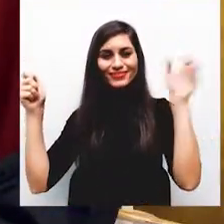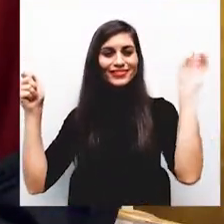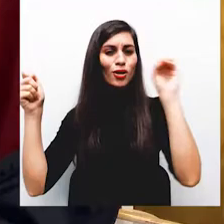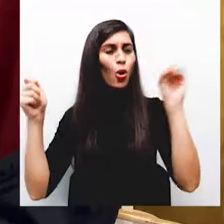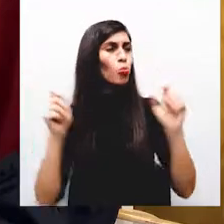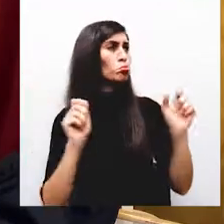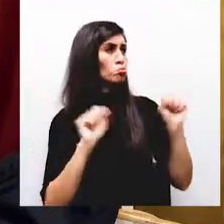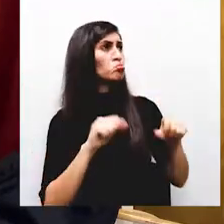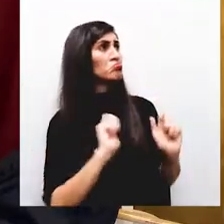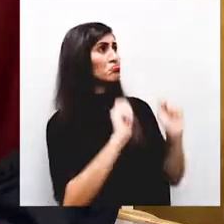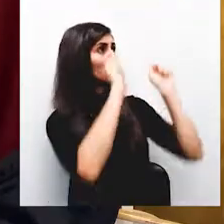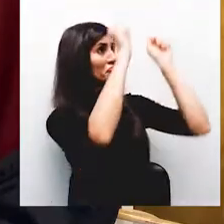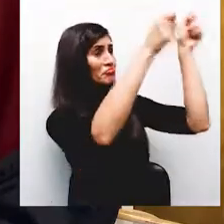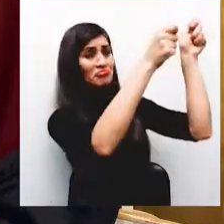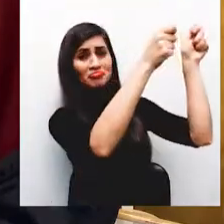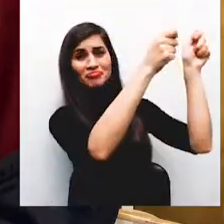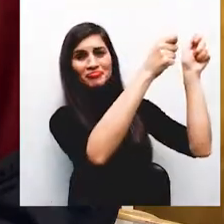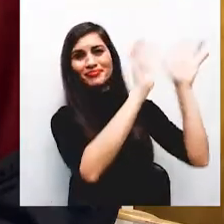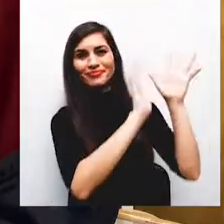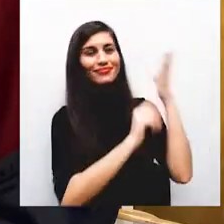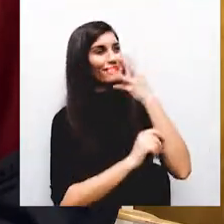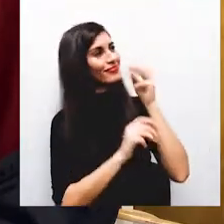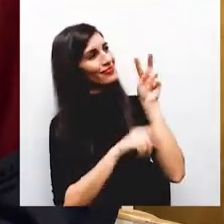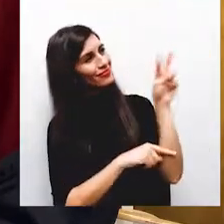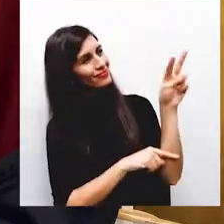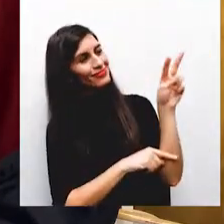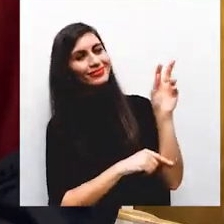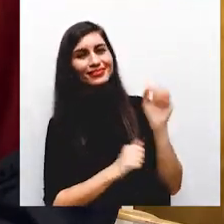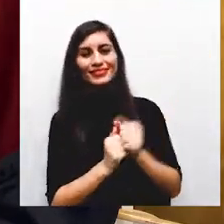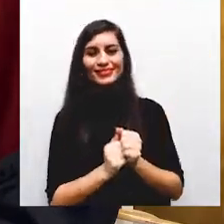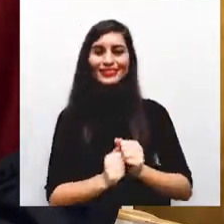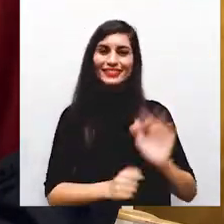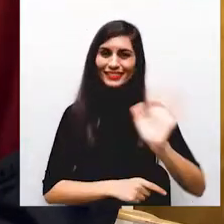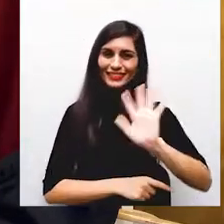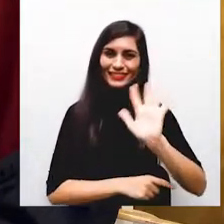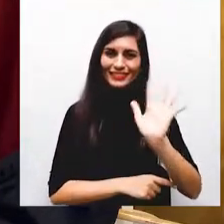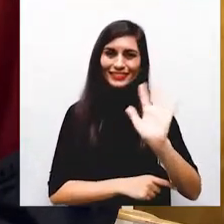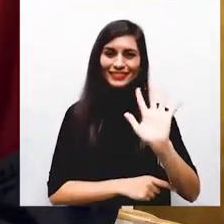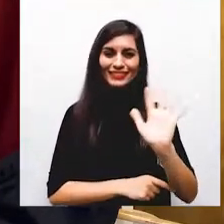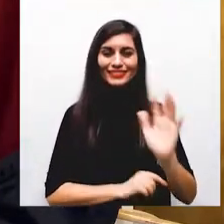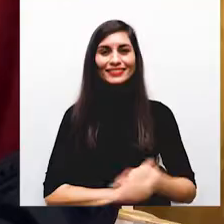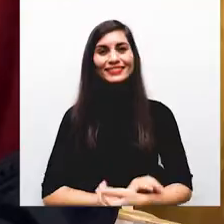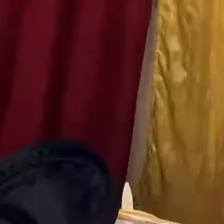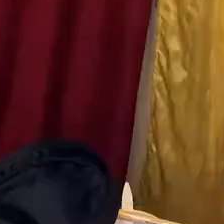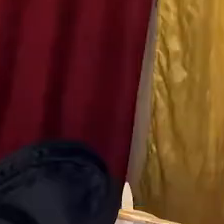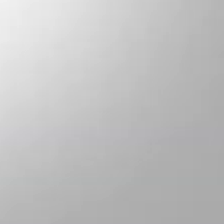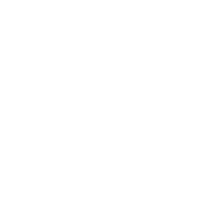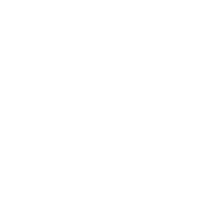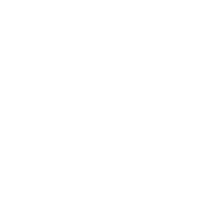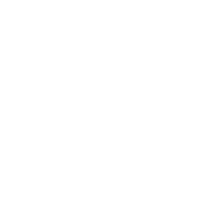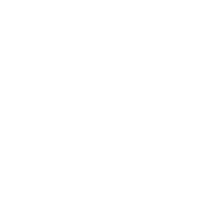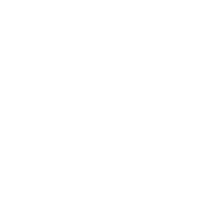ponérselas o las pueden colgar como una obra de arte. Hasta la próxima.